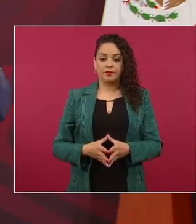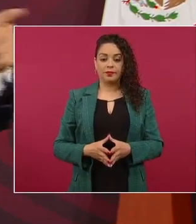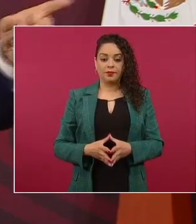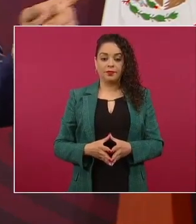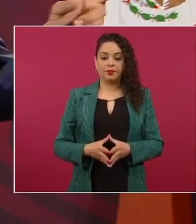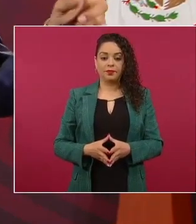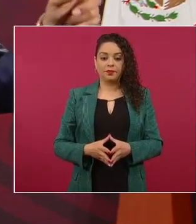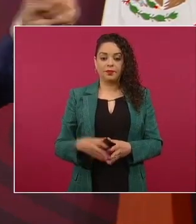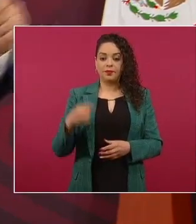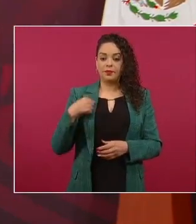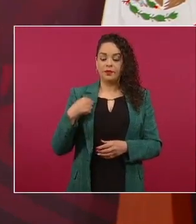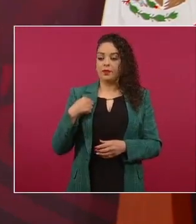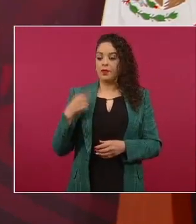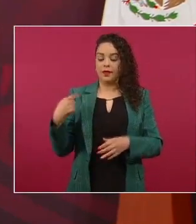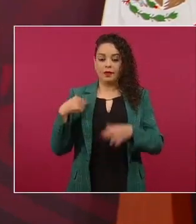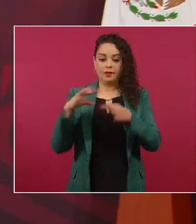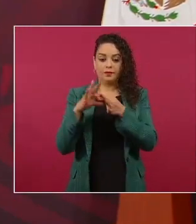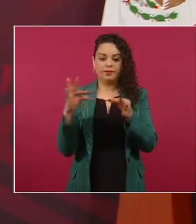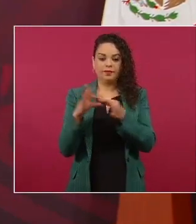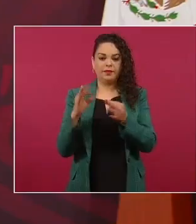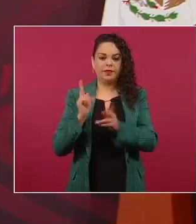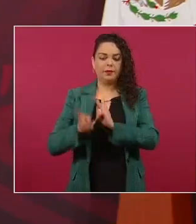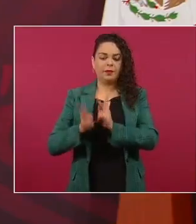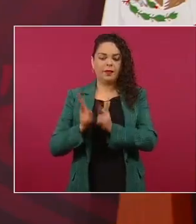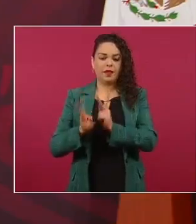lo platicó